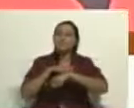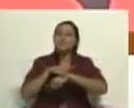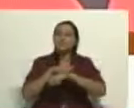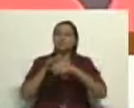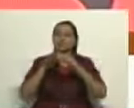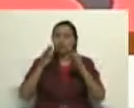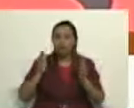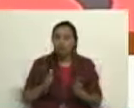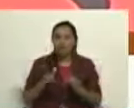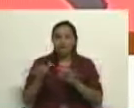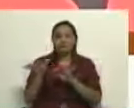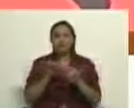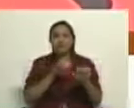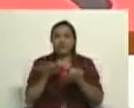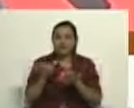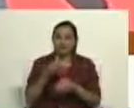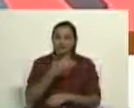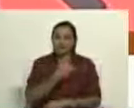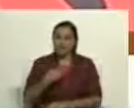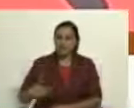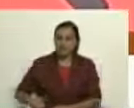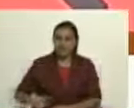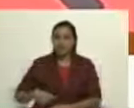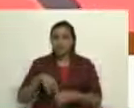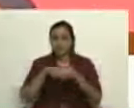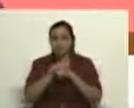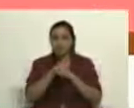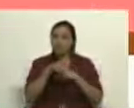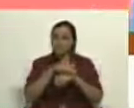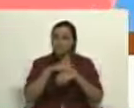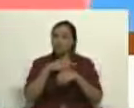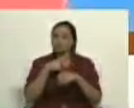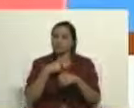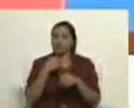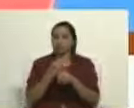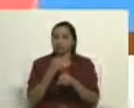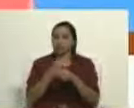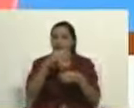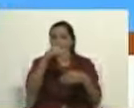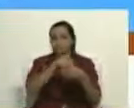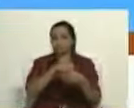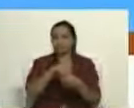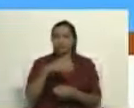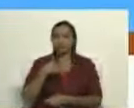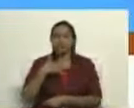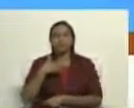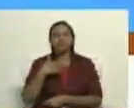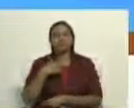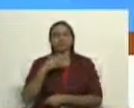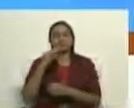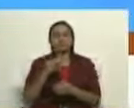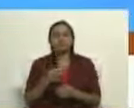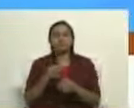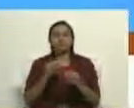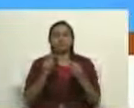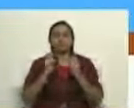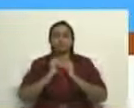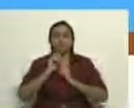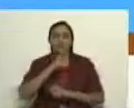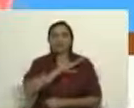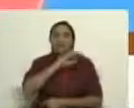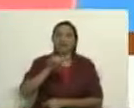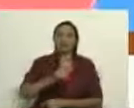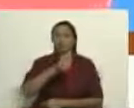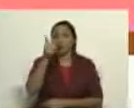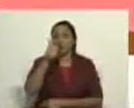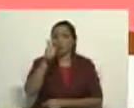la Secretaría de la Presidencia. Yo tenía el cargo de directora general administrativa